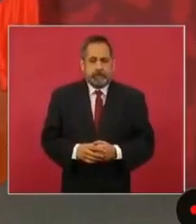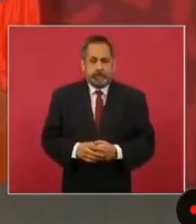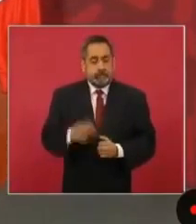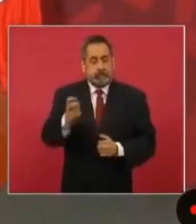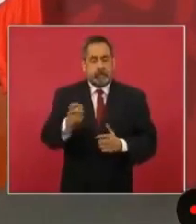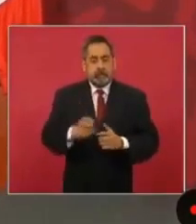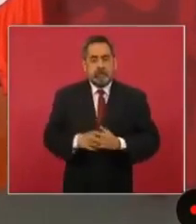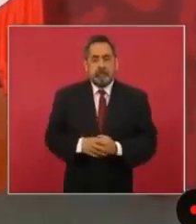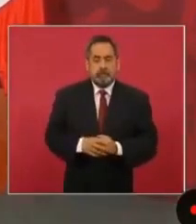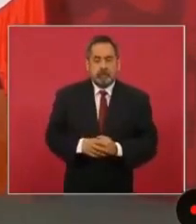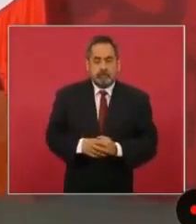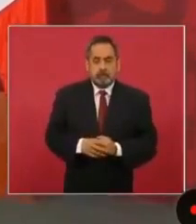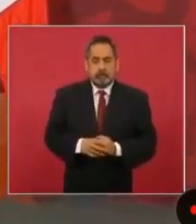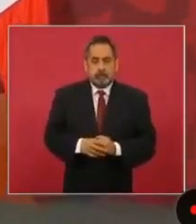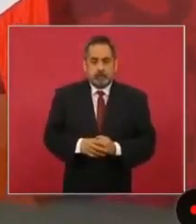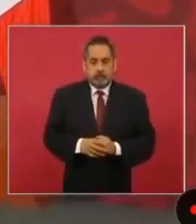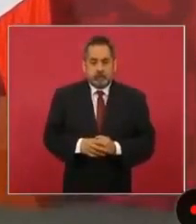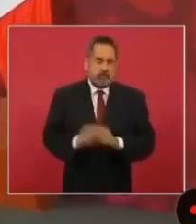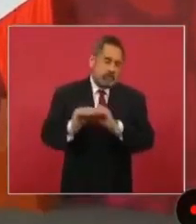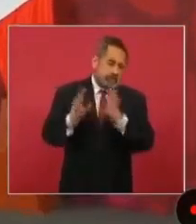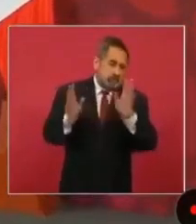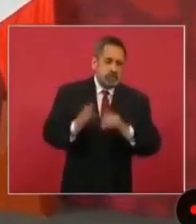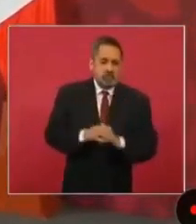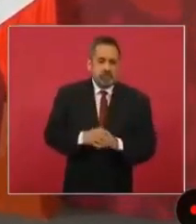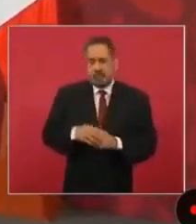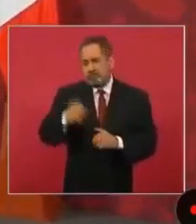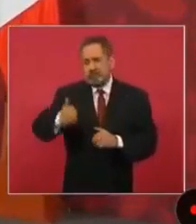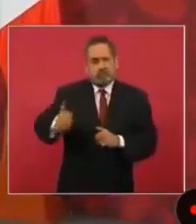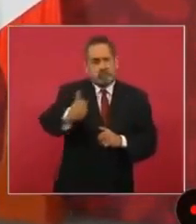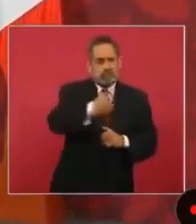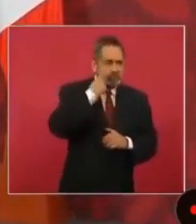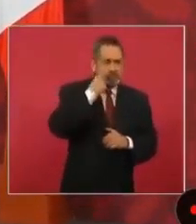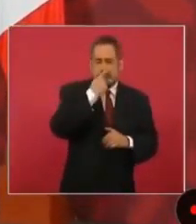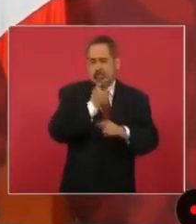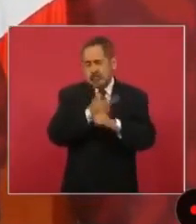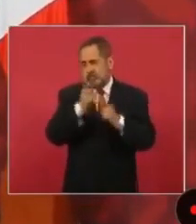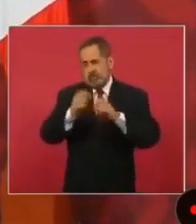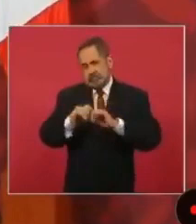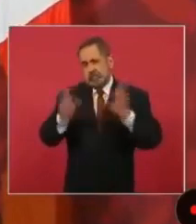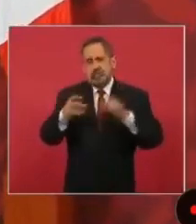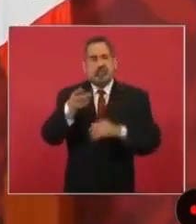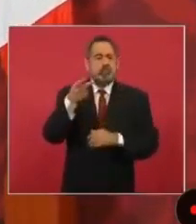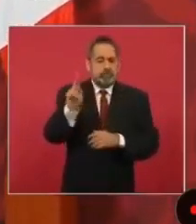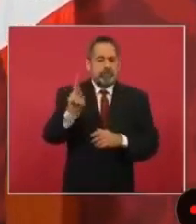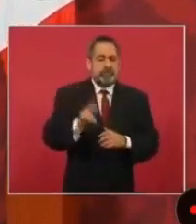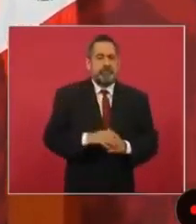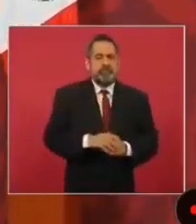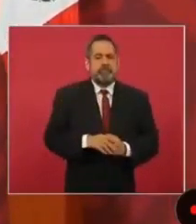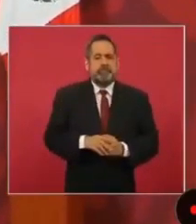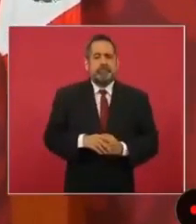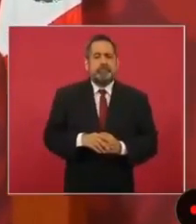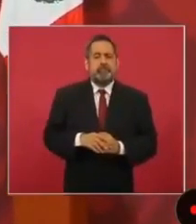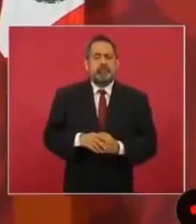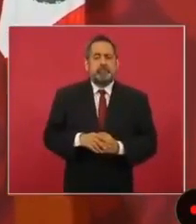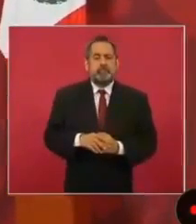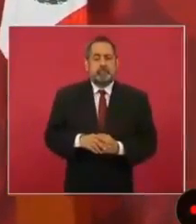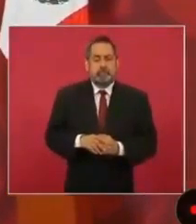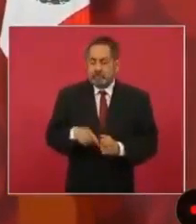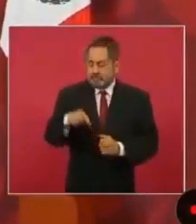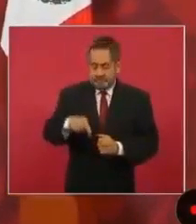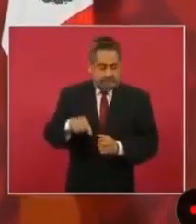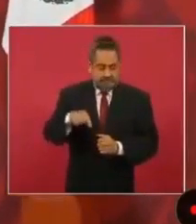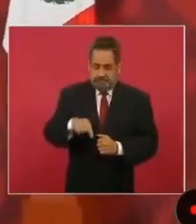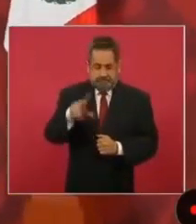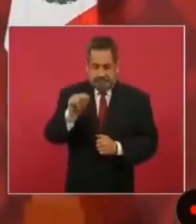entonces claro que somos libres no pero aquí no